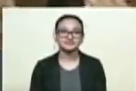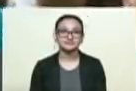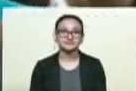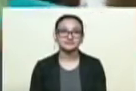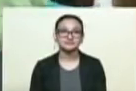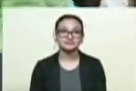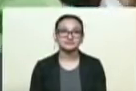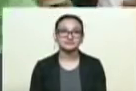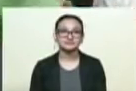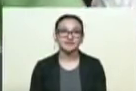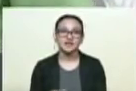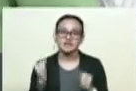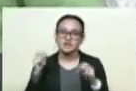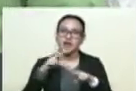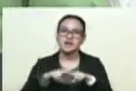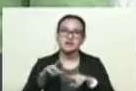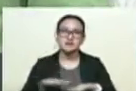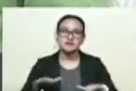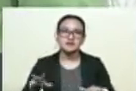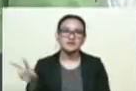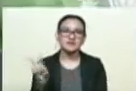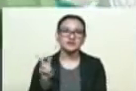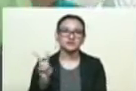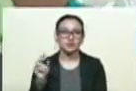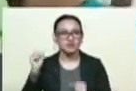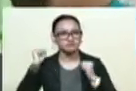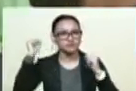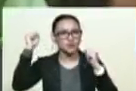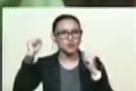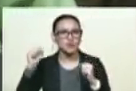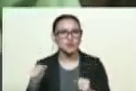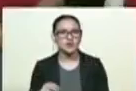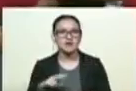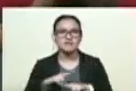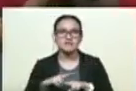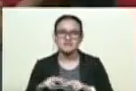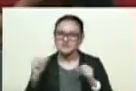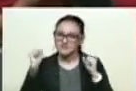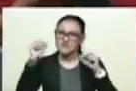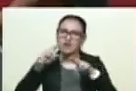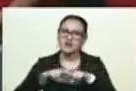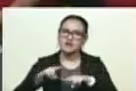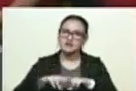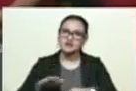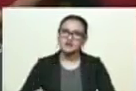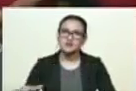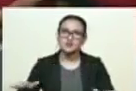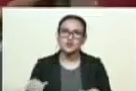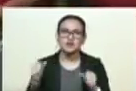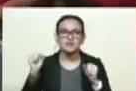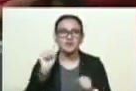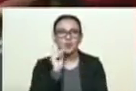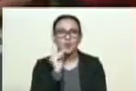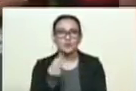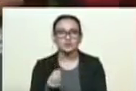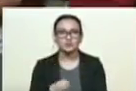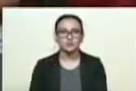¡Que vivan las niñas de Venezuela! ¡Que vivan los niños! ¡Que viva la